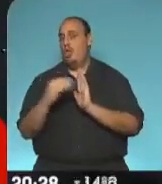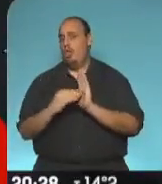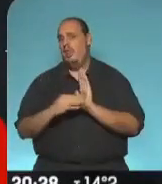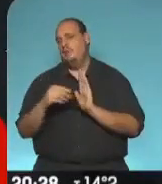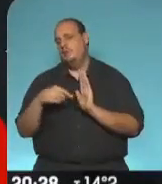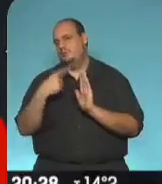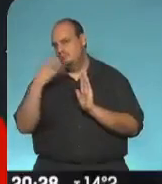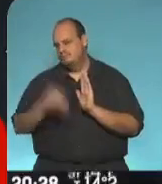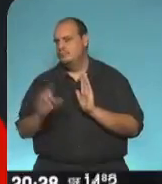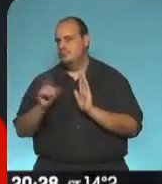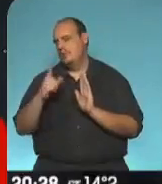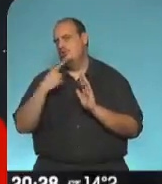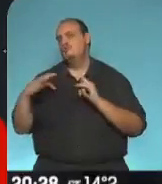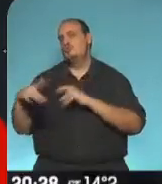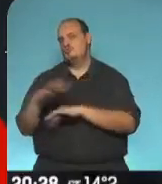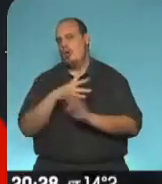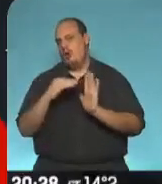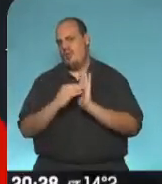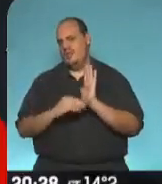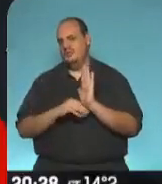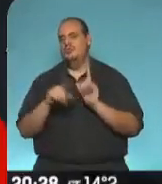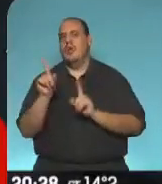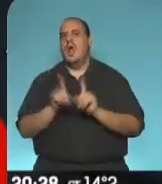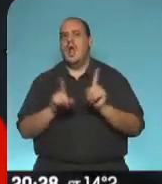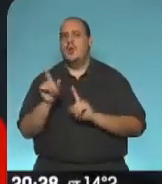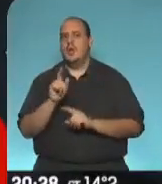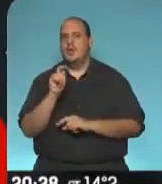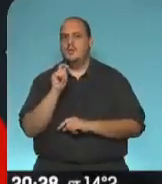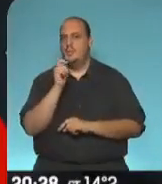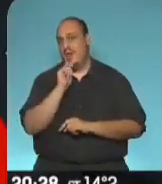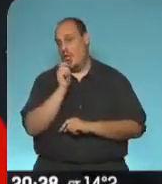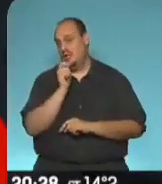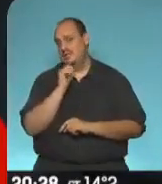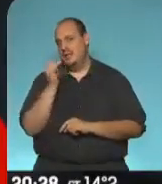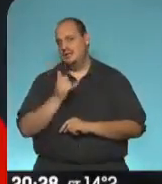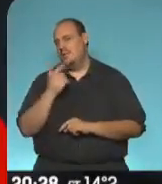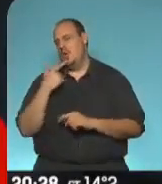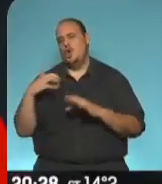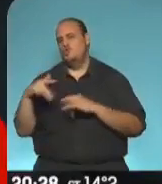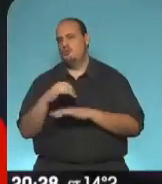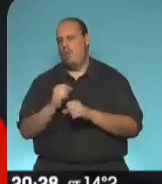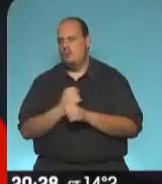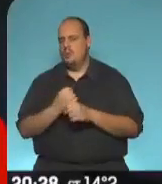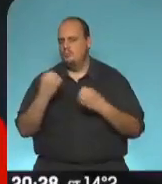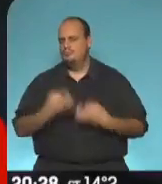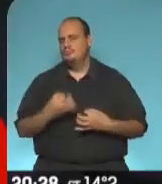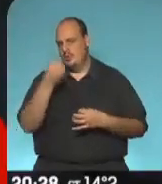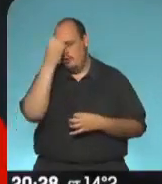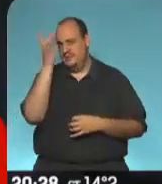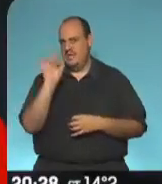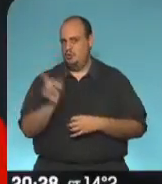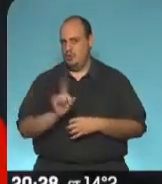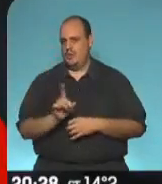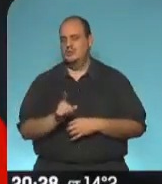trascendidos que manejan algunas fuentes periodísticas. Nosotros